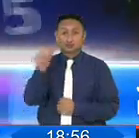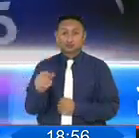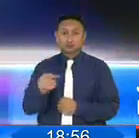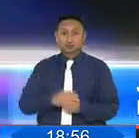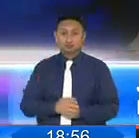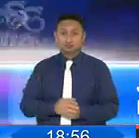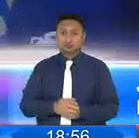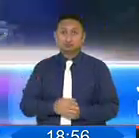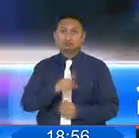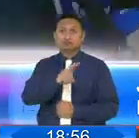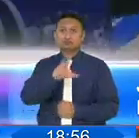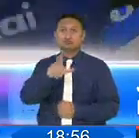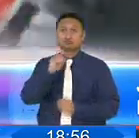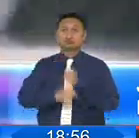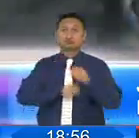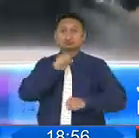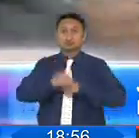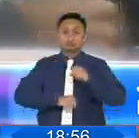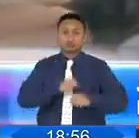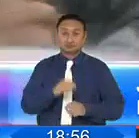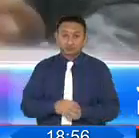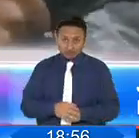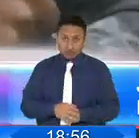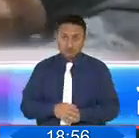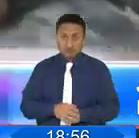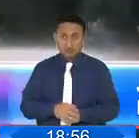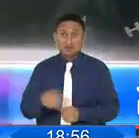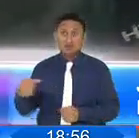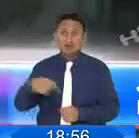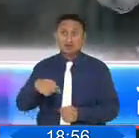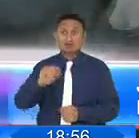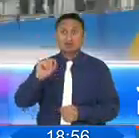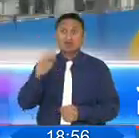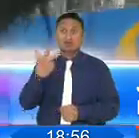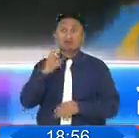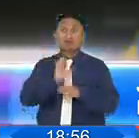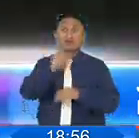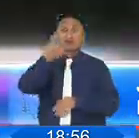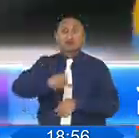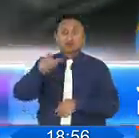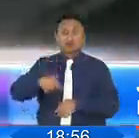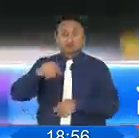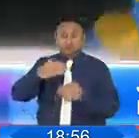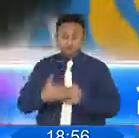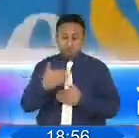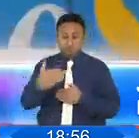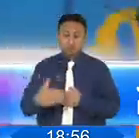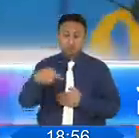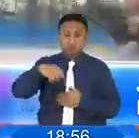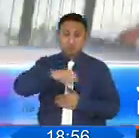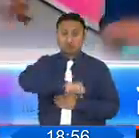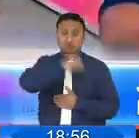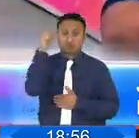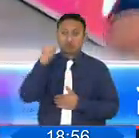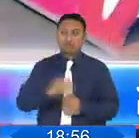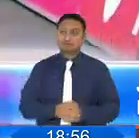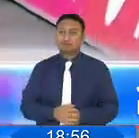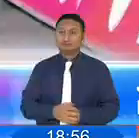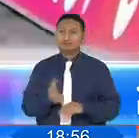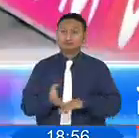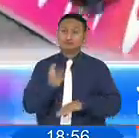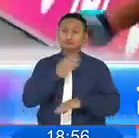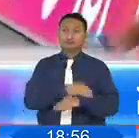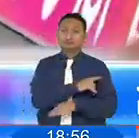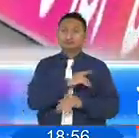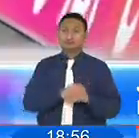El ciclista de 23 años de edad, oriundo de Sucumbíos, se convirtió en el tercer piloto ecuatoriano en ganar una etapa en el Giro de Italia. Anteriormente